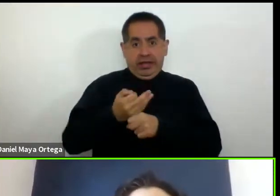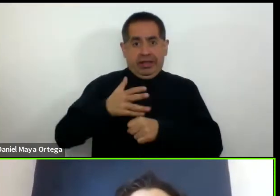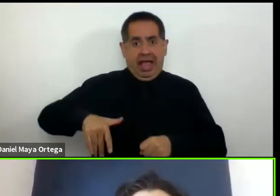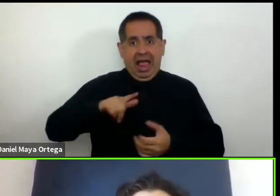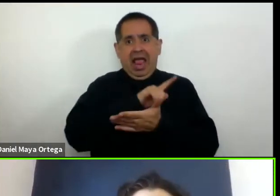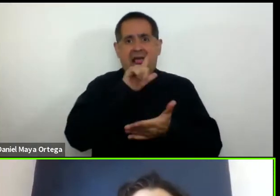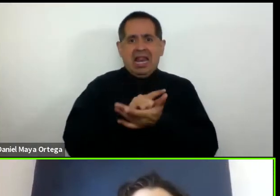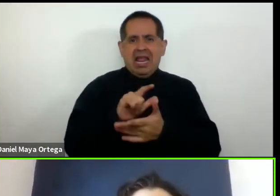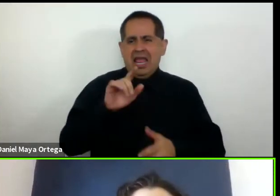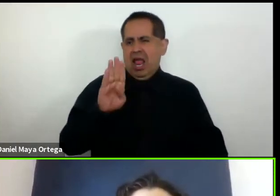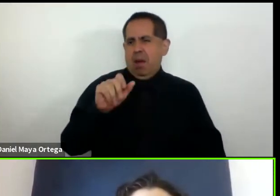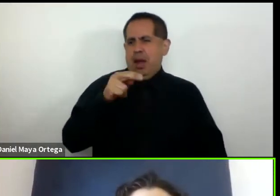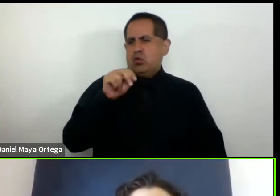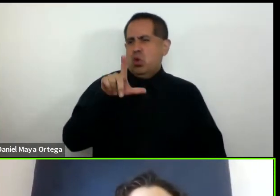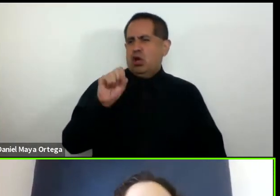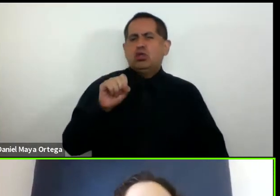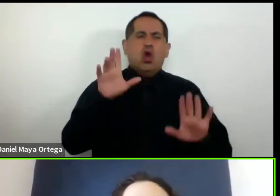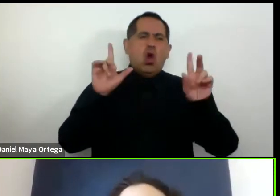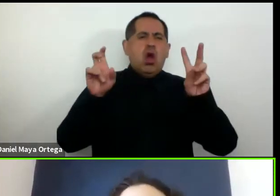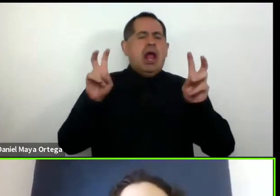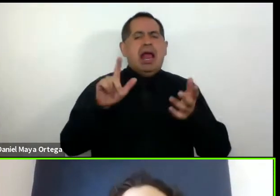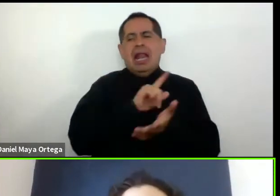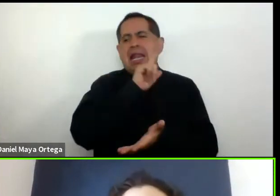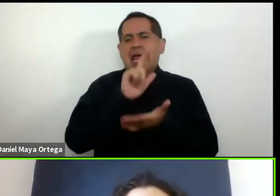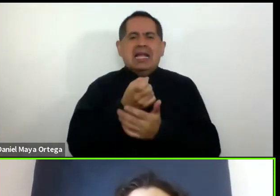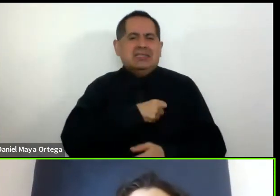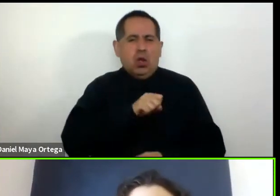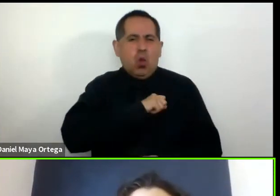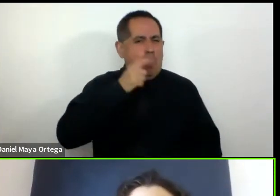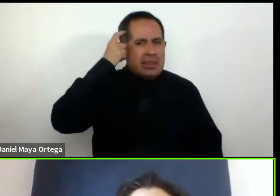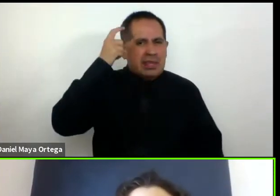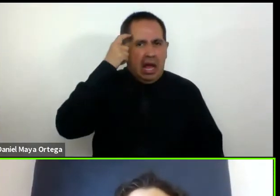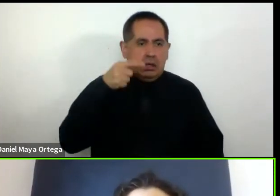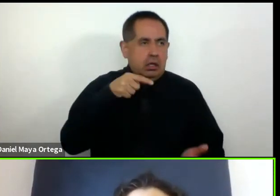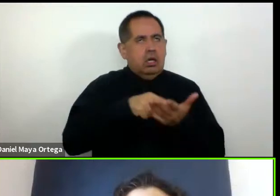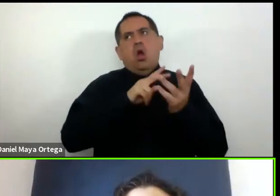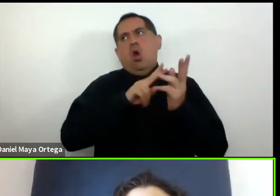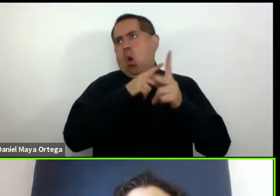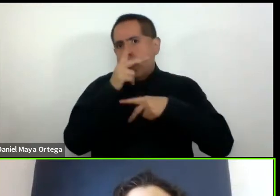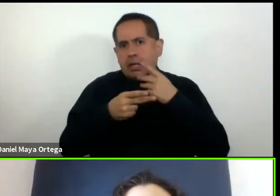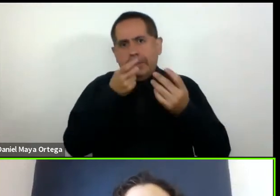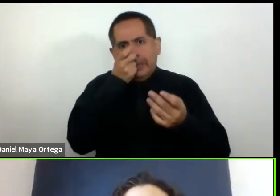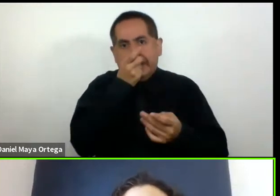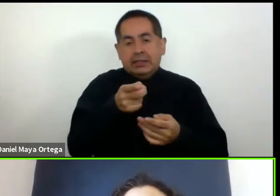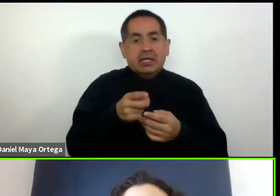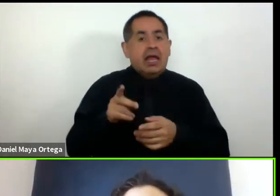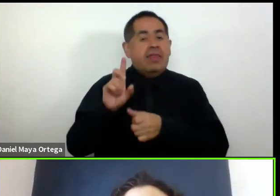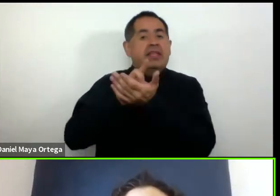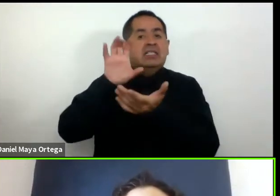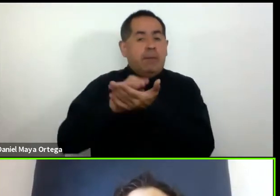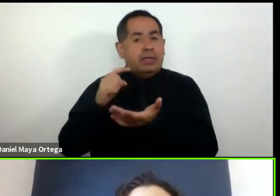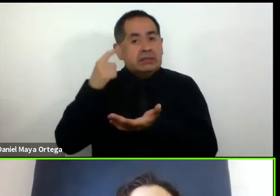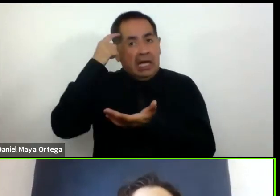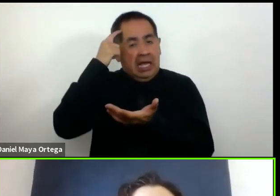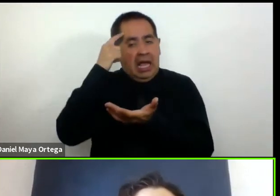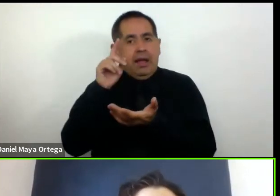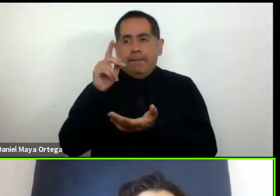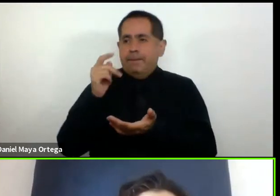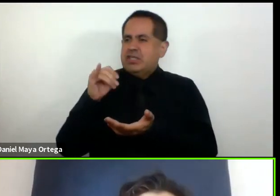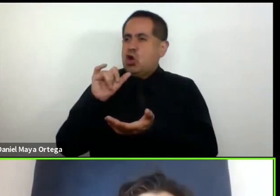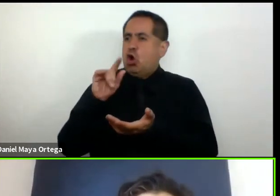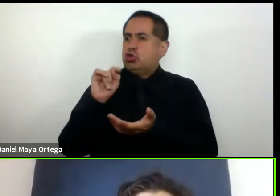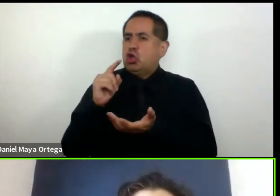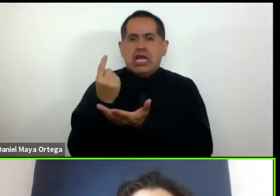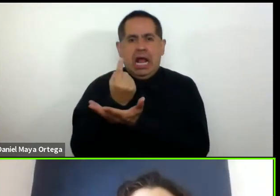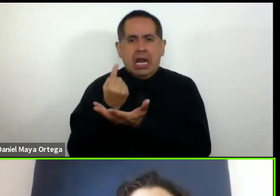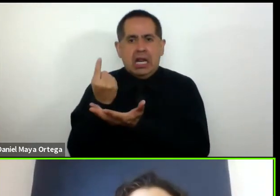Ley Bañuelos o Ley General de Salud Mental, que vuelve a plantear que las personas con una discapacidad psicosocial no tienen la capacidad de ejercer